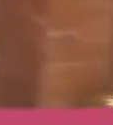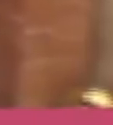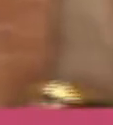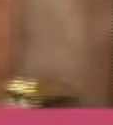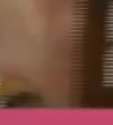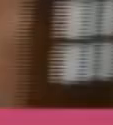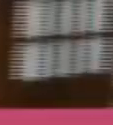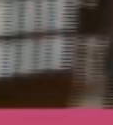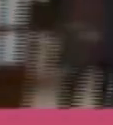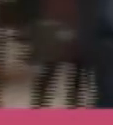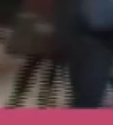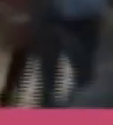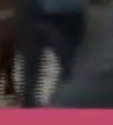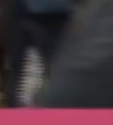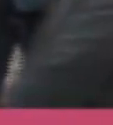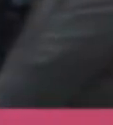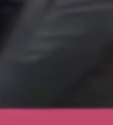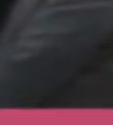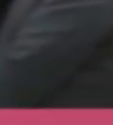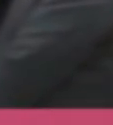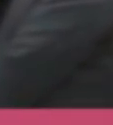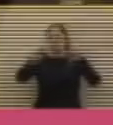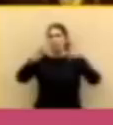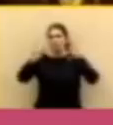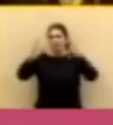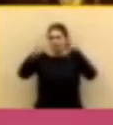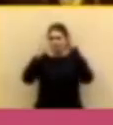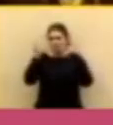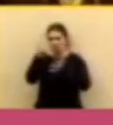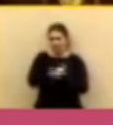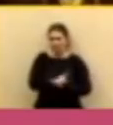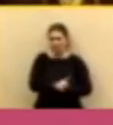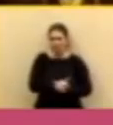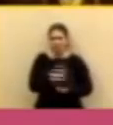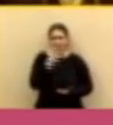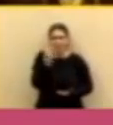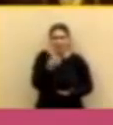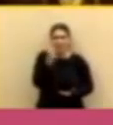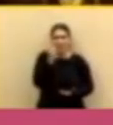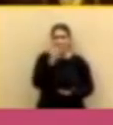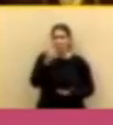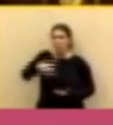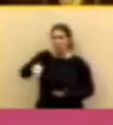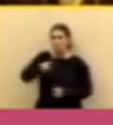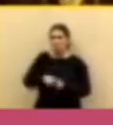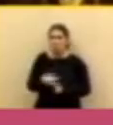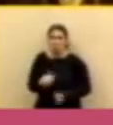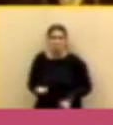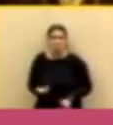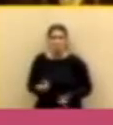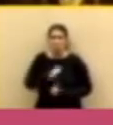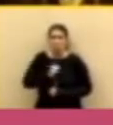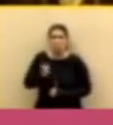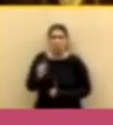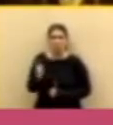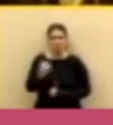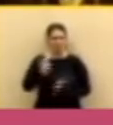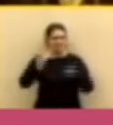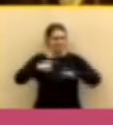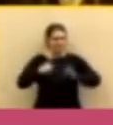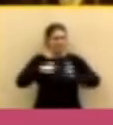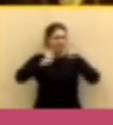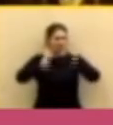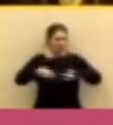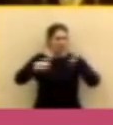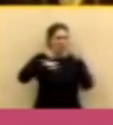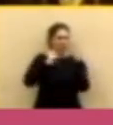nosotros que Pedro Sánchez ha ofrecido a Pablo Casado retirar la propuesta de la justicia cuando Podemos llevaba